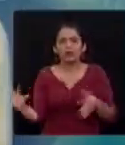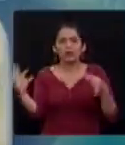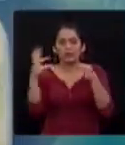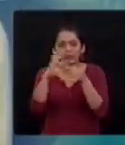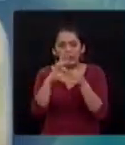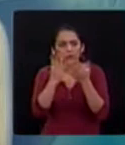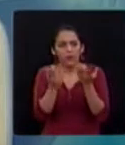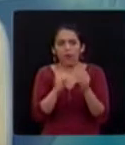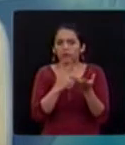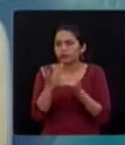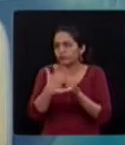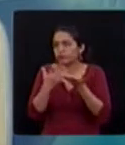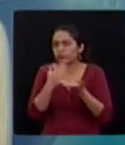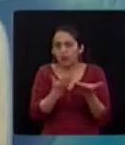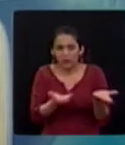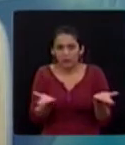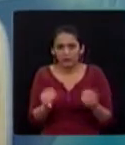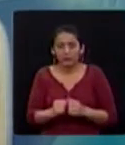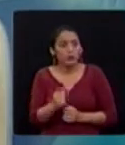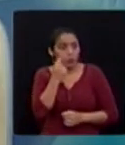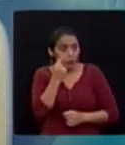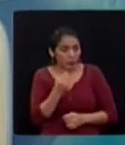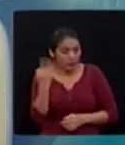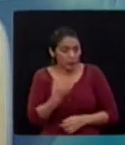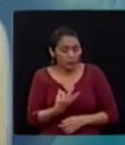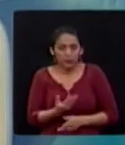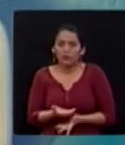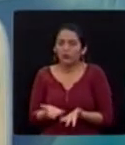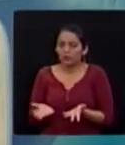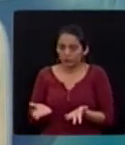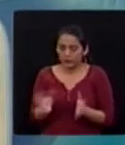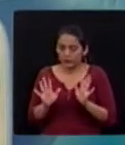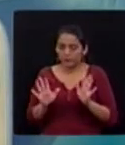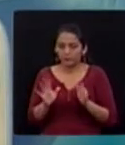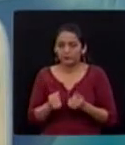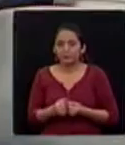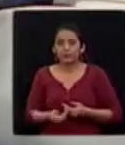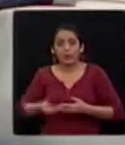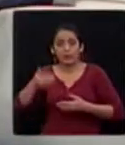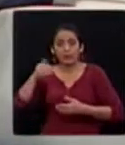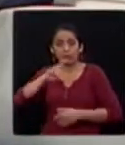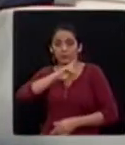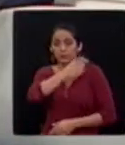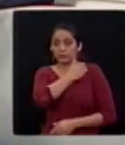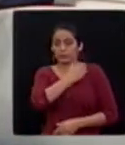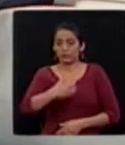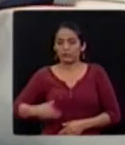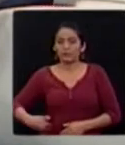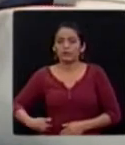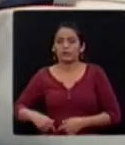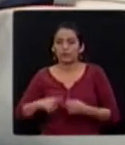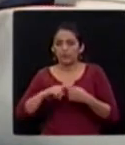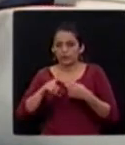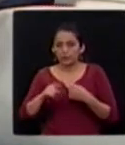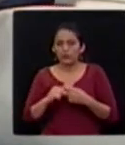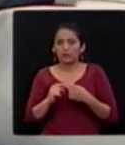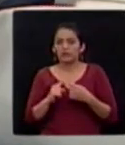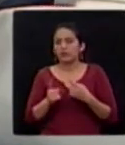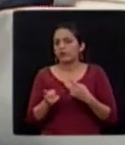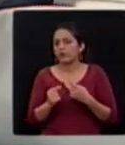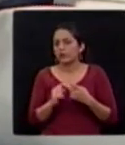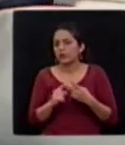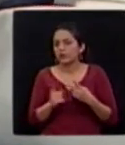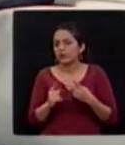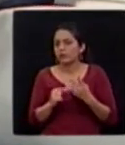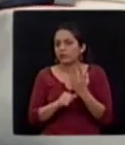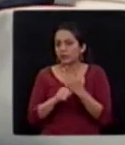dice evidencias y elementos de convicción. Pero justamente, a eso justamente voy. Desde que fue presidente del Fondo de Solidaridad, después ministro de